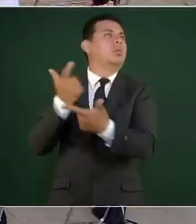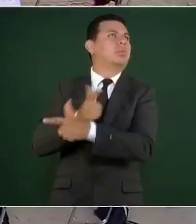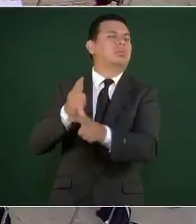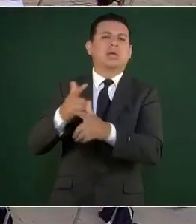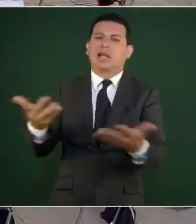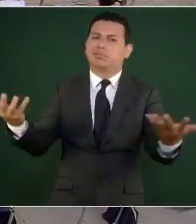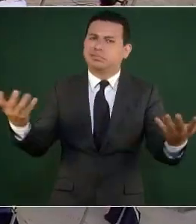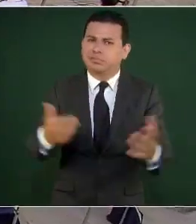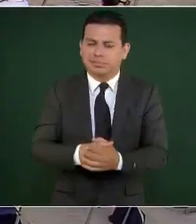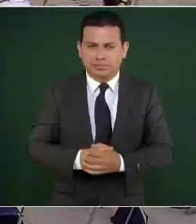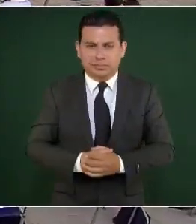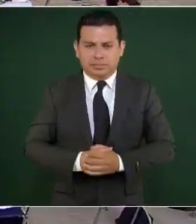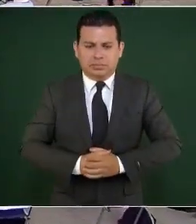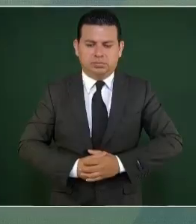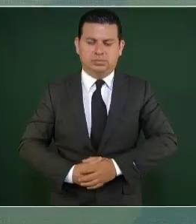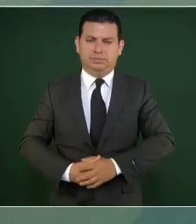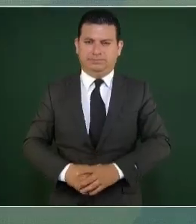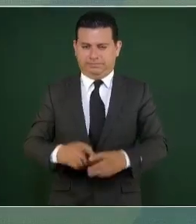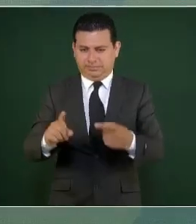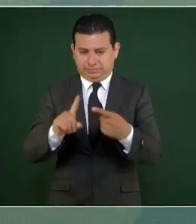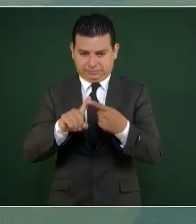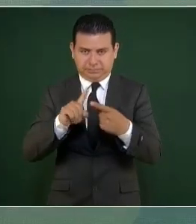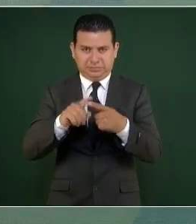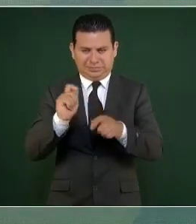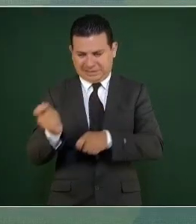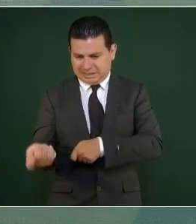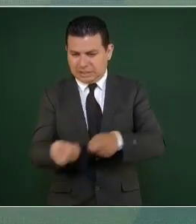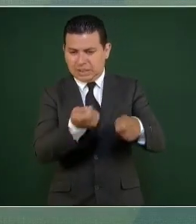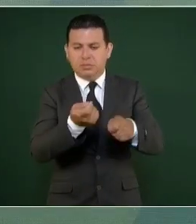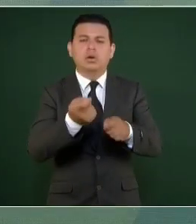Bueno, acerca de lo primero,